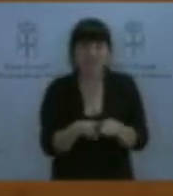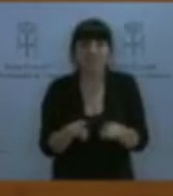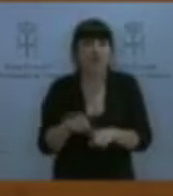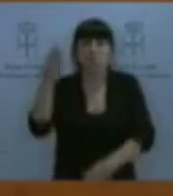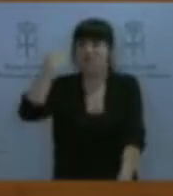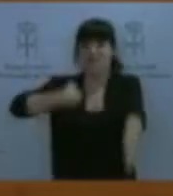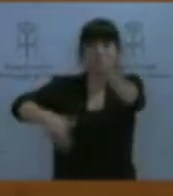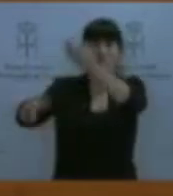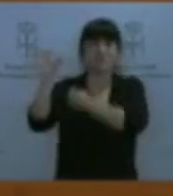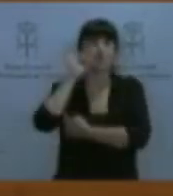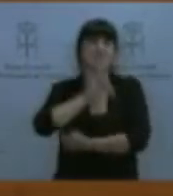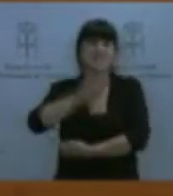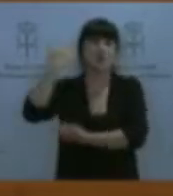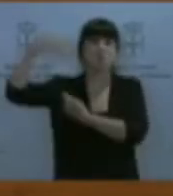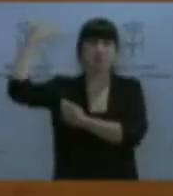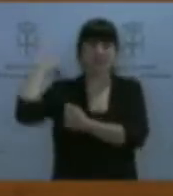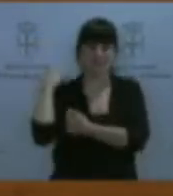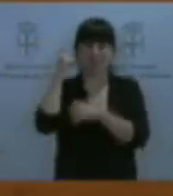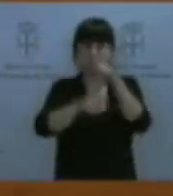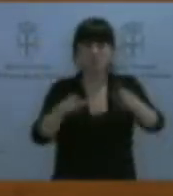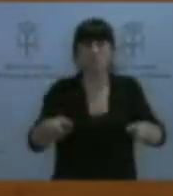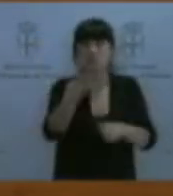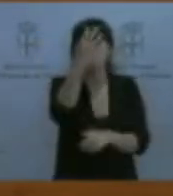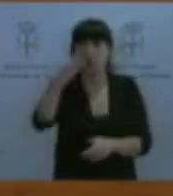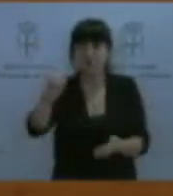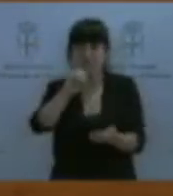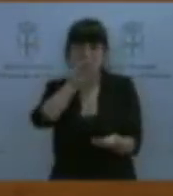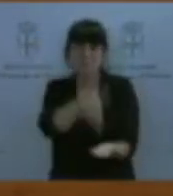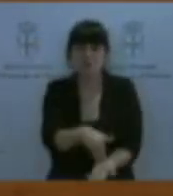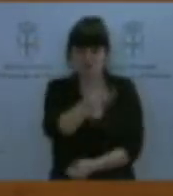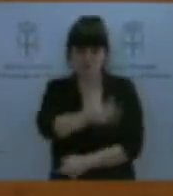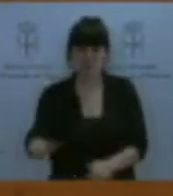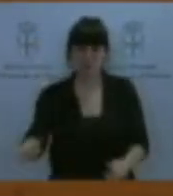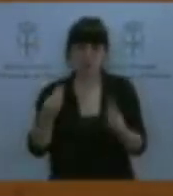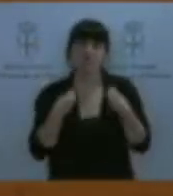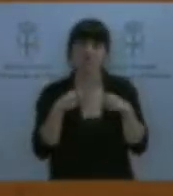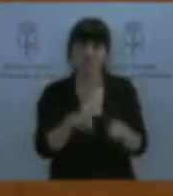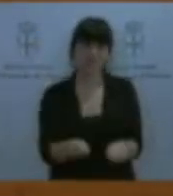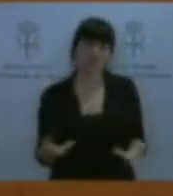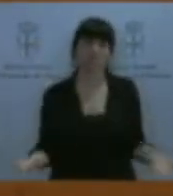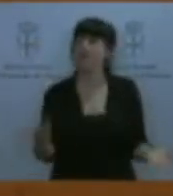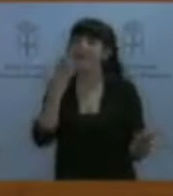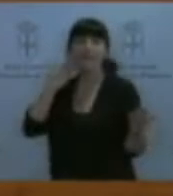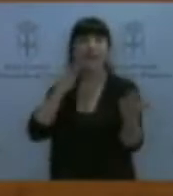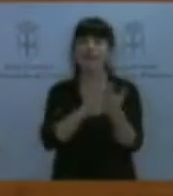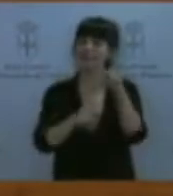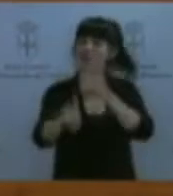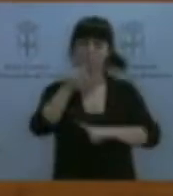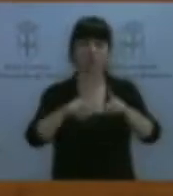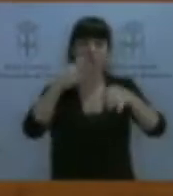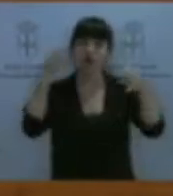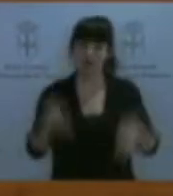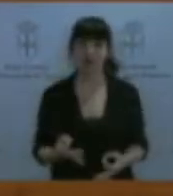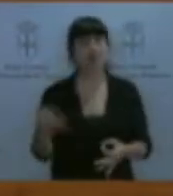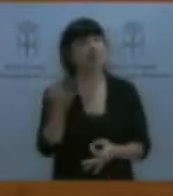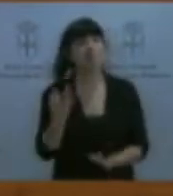los 40.000 habitantes. Hay que afrontar este problema real, como digo, con responsabilidad, con